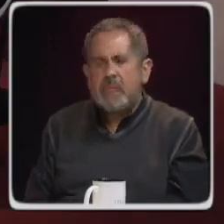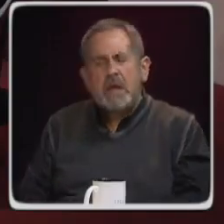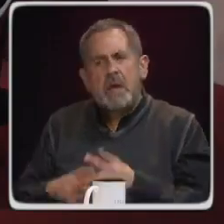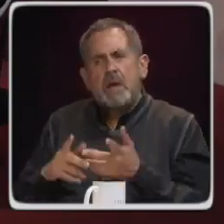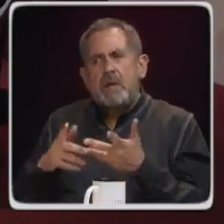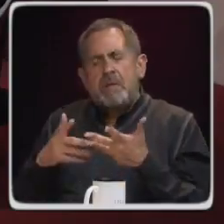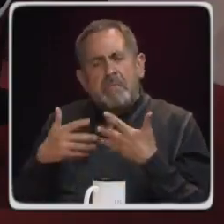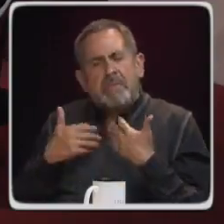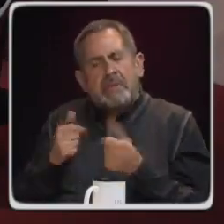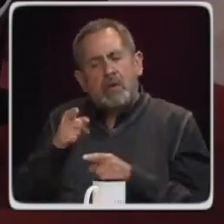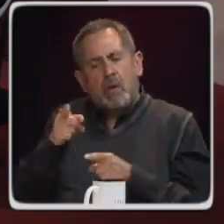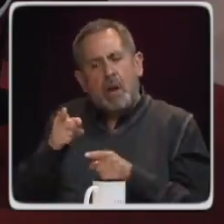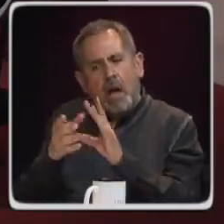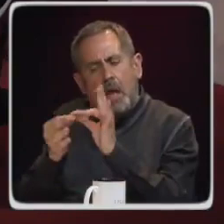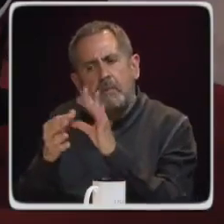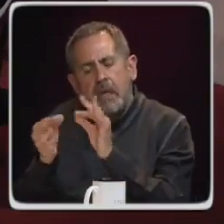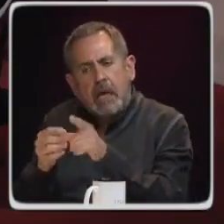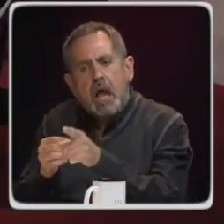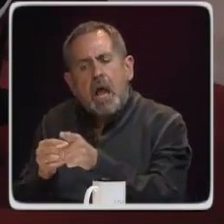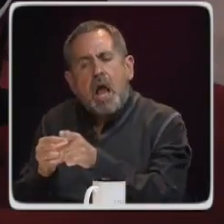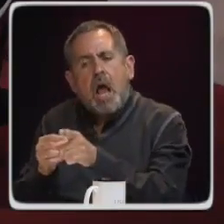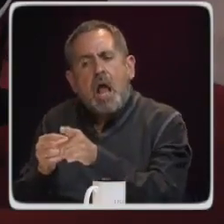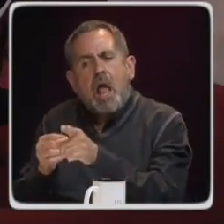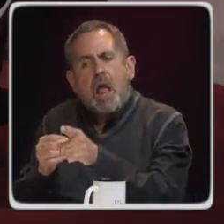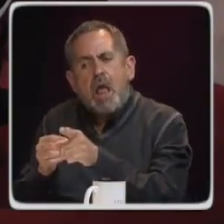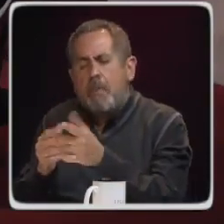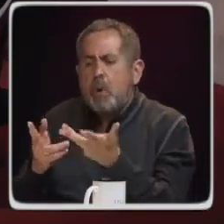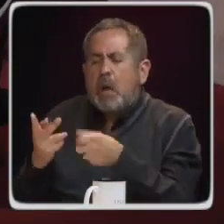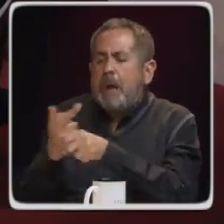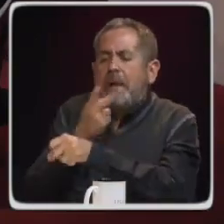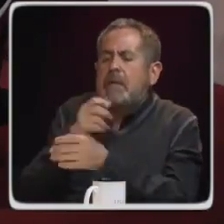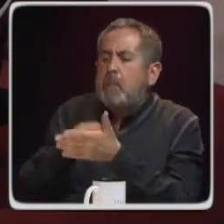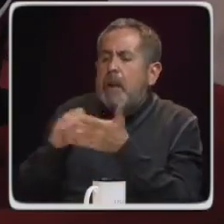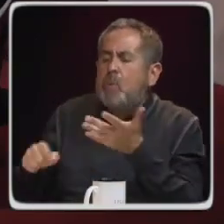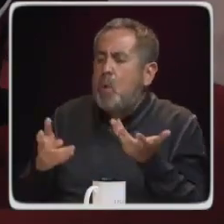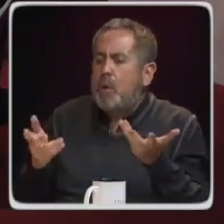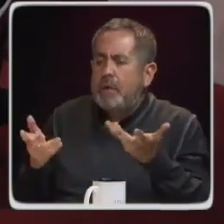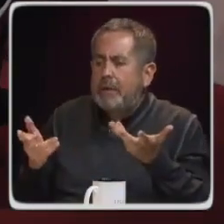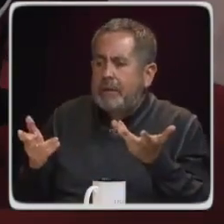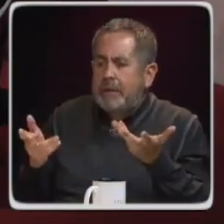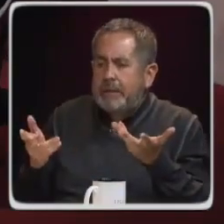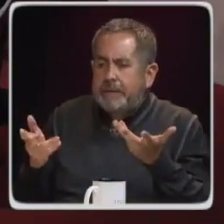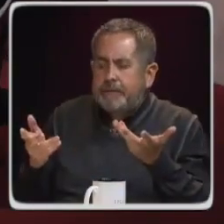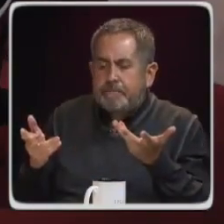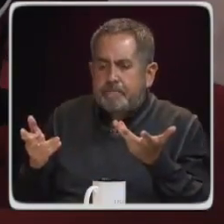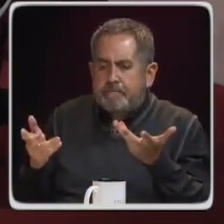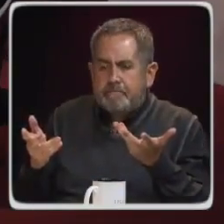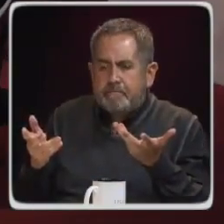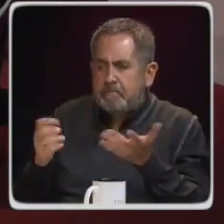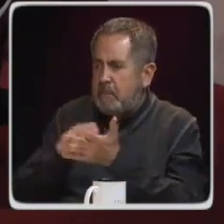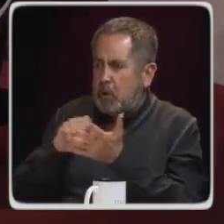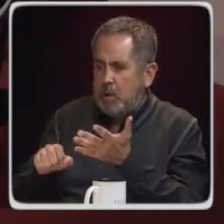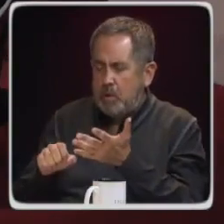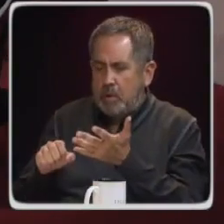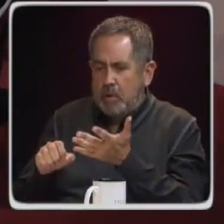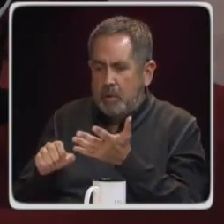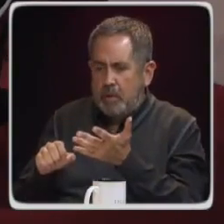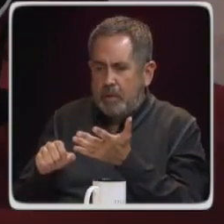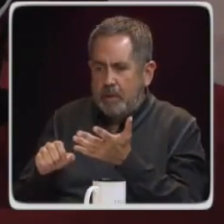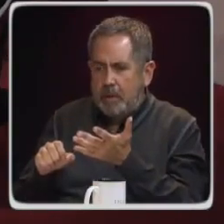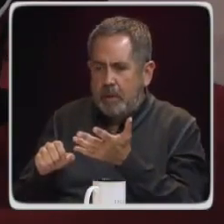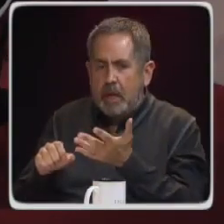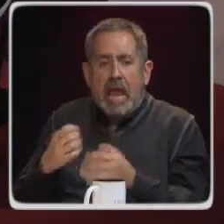enseñar una sola lengua de señas sin el español, no, o solamente el español escrito sin la lengua de señas, no, al mismo tiempo la metodología bilingüe. Eso los niños